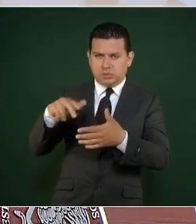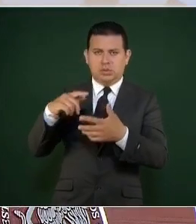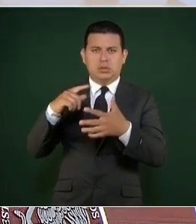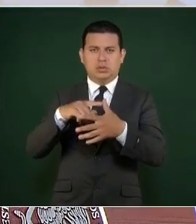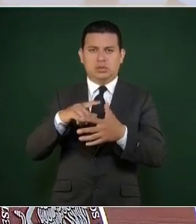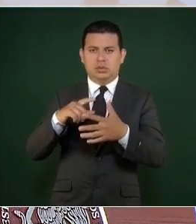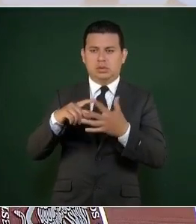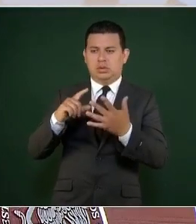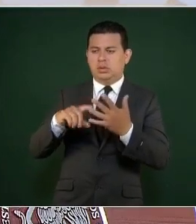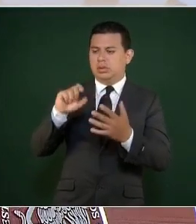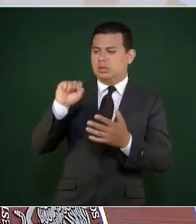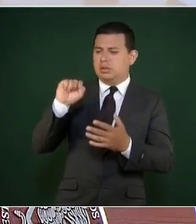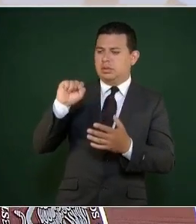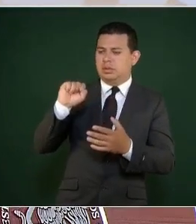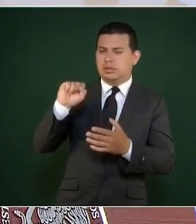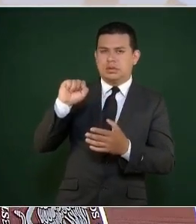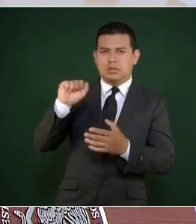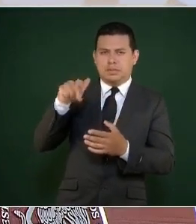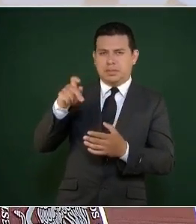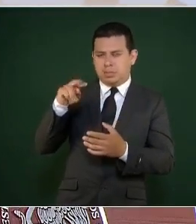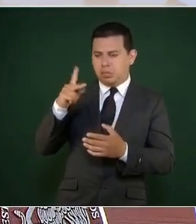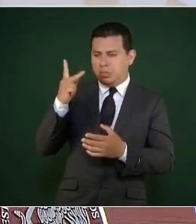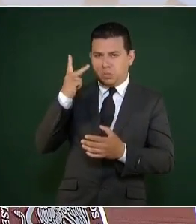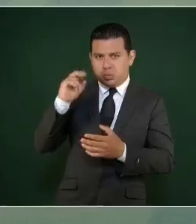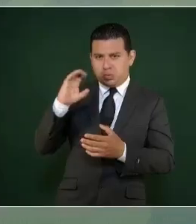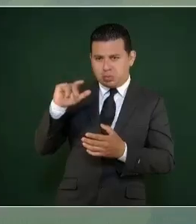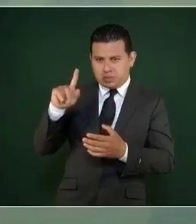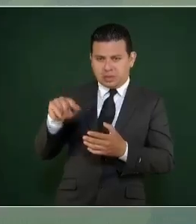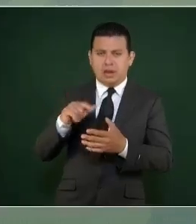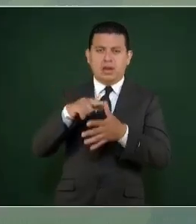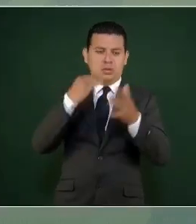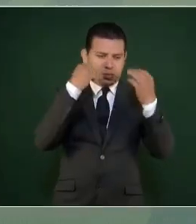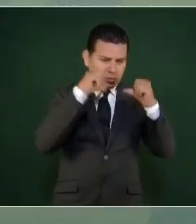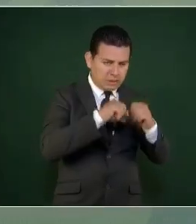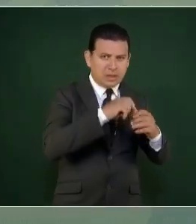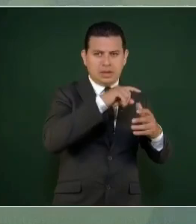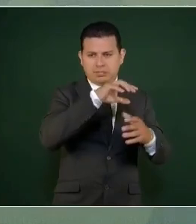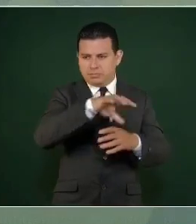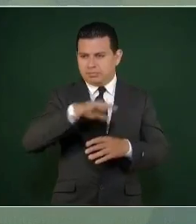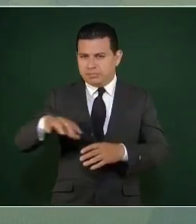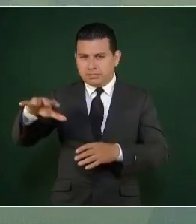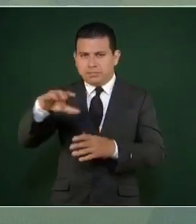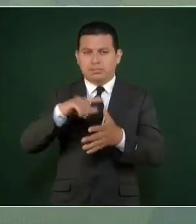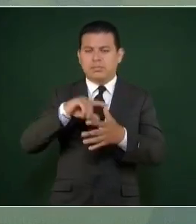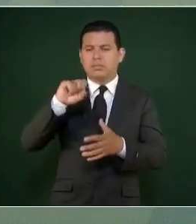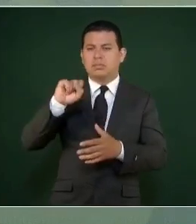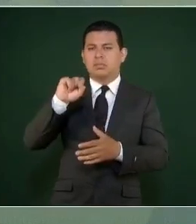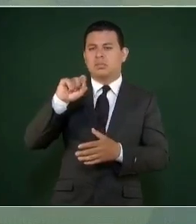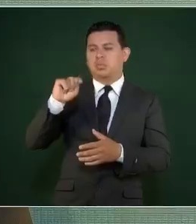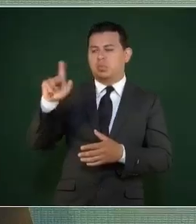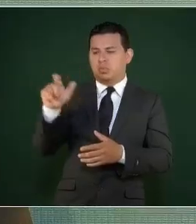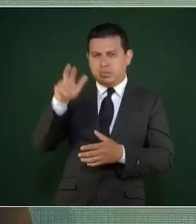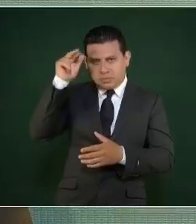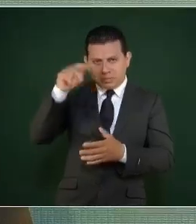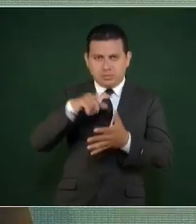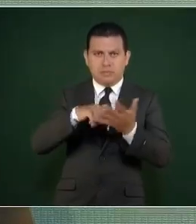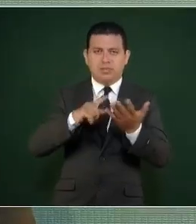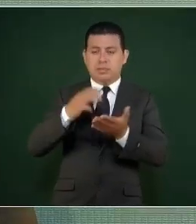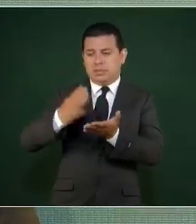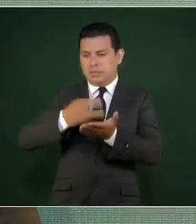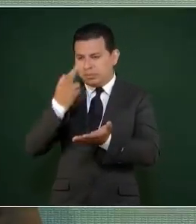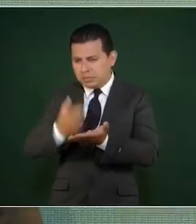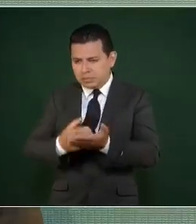San Pedro Pochutla y Juquila. En el 21 fueron 6, San Juan Bautista Tuxtepec, Matías